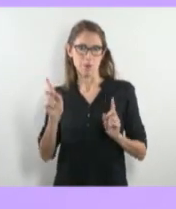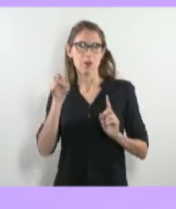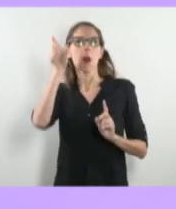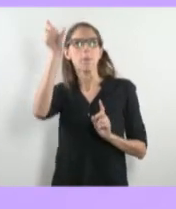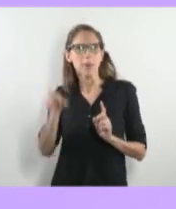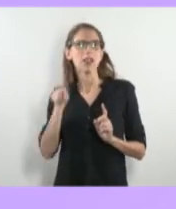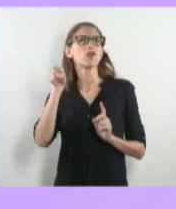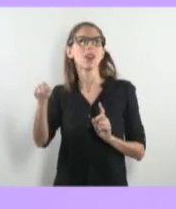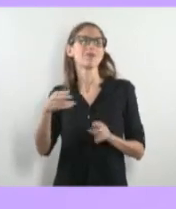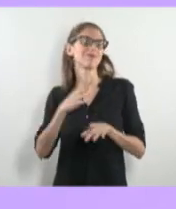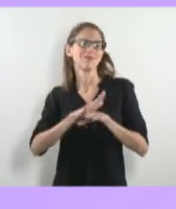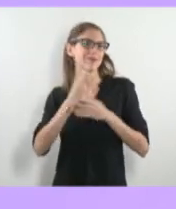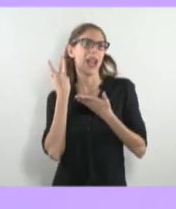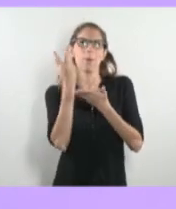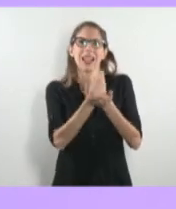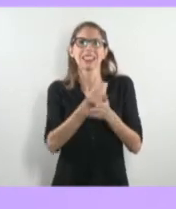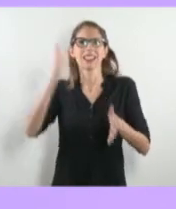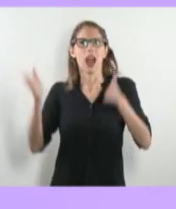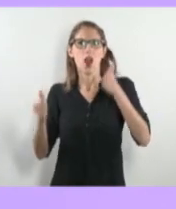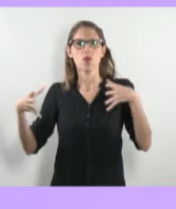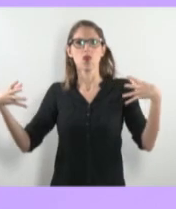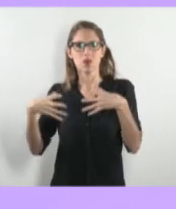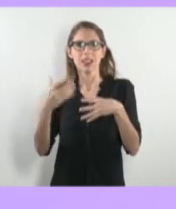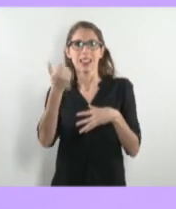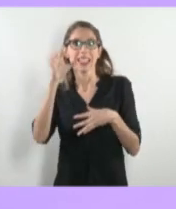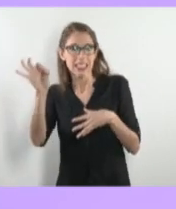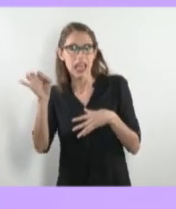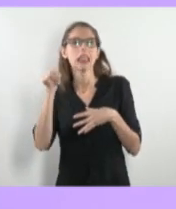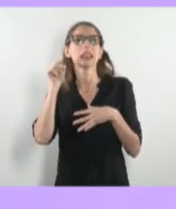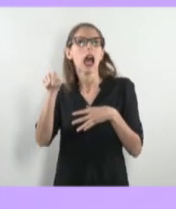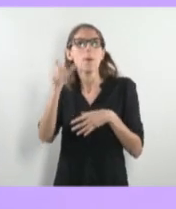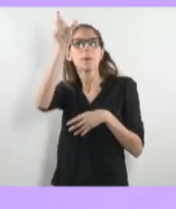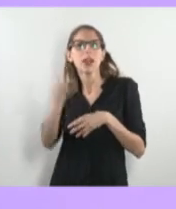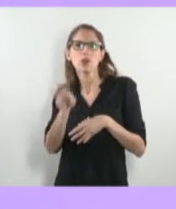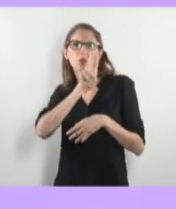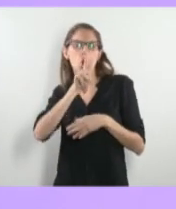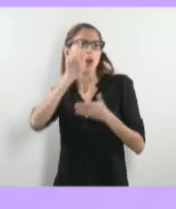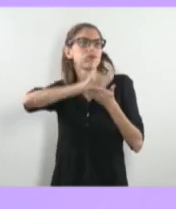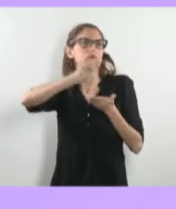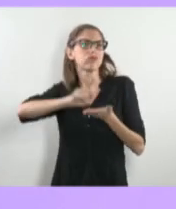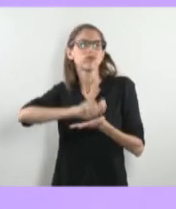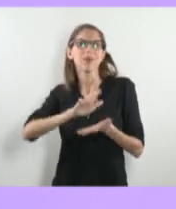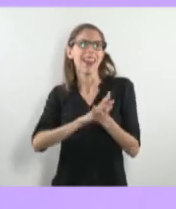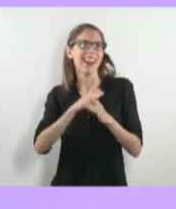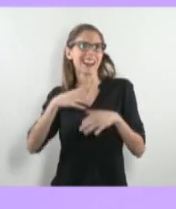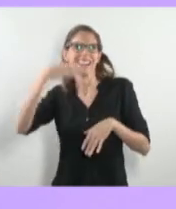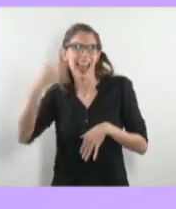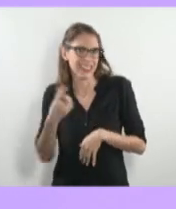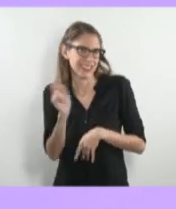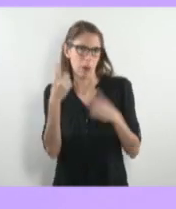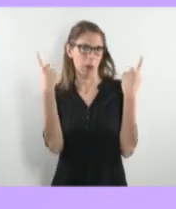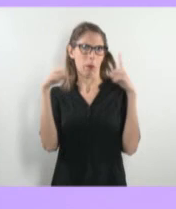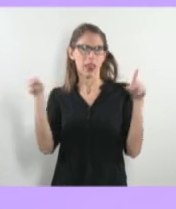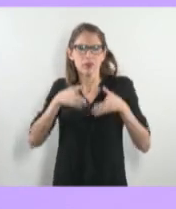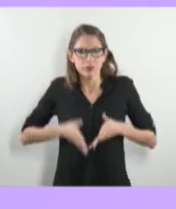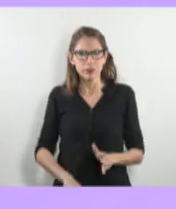más representativas de la generación del 60, considerada como una de las poetas líricas y surrealistas más importantes del país, nació en Buenos